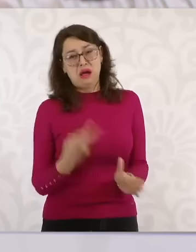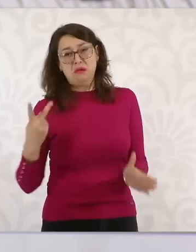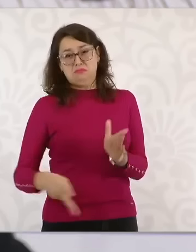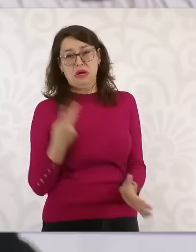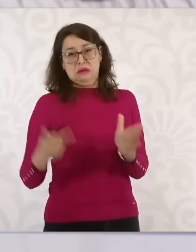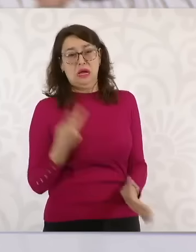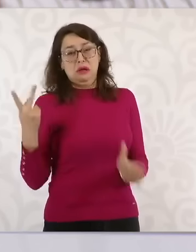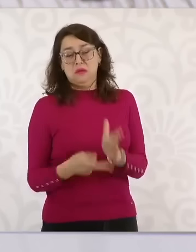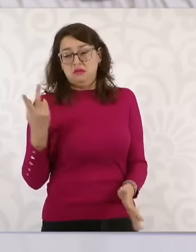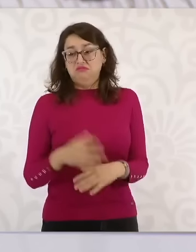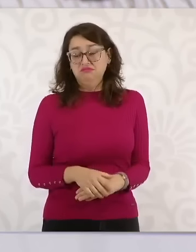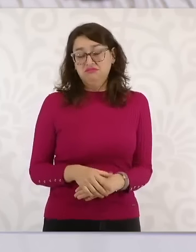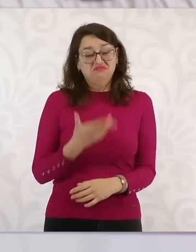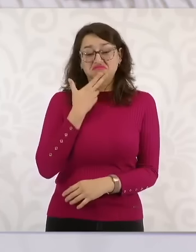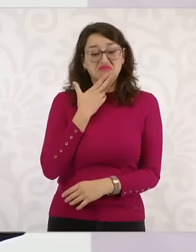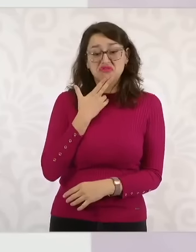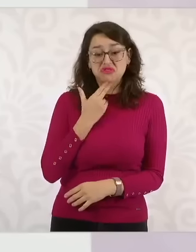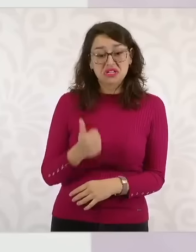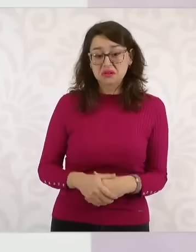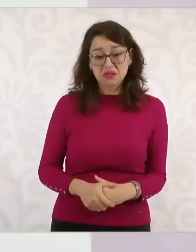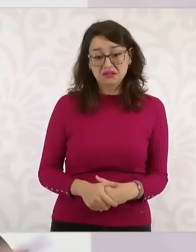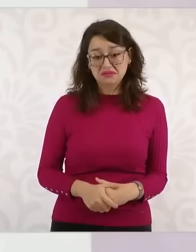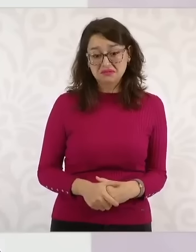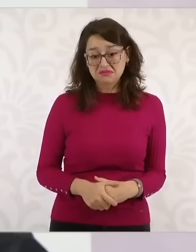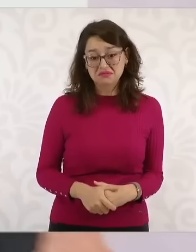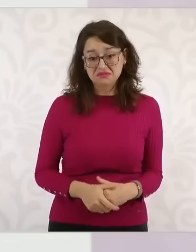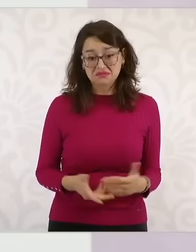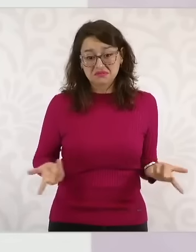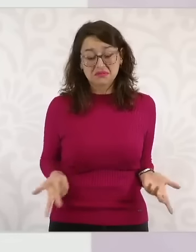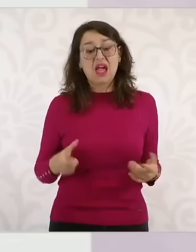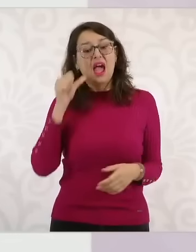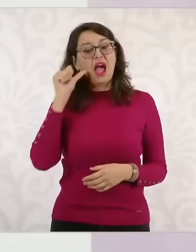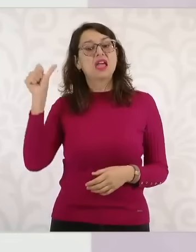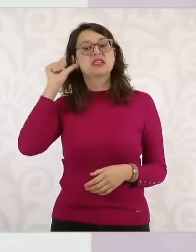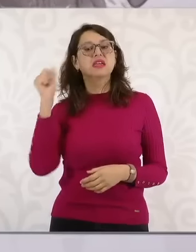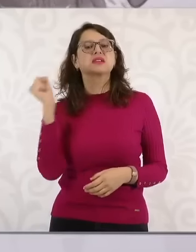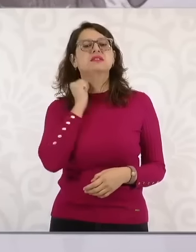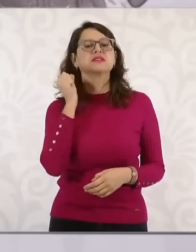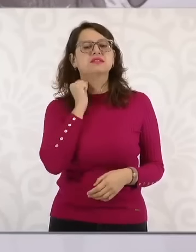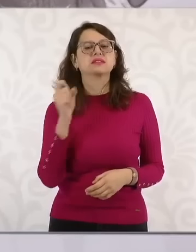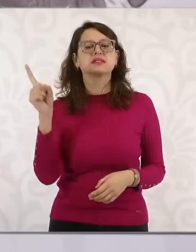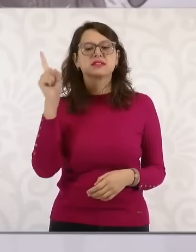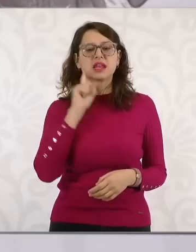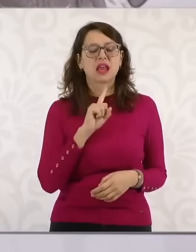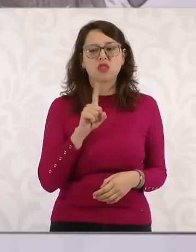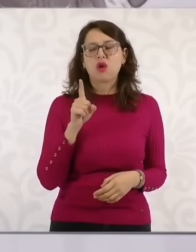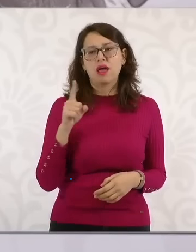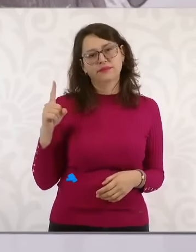ni les va a salir. Ayer una senadora, que ya saben su nombre, andaba ya en Fox